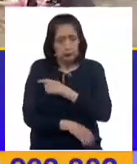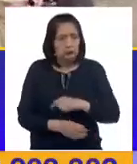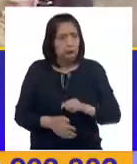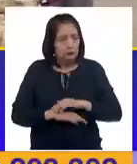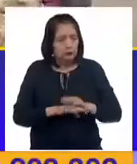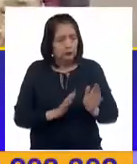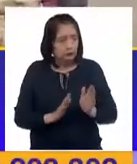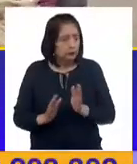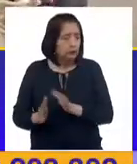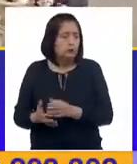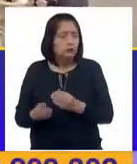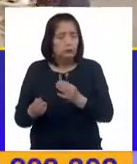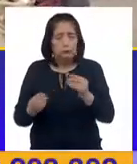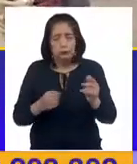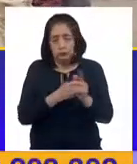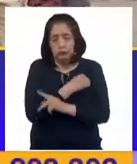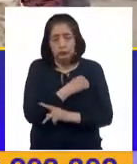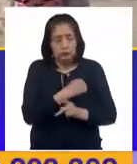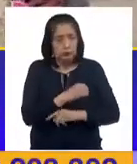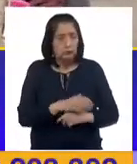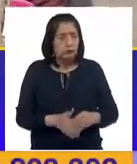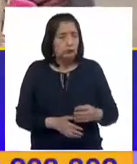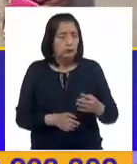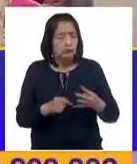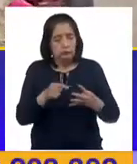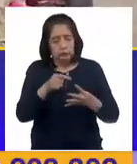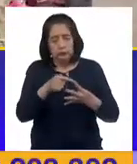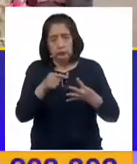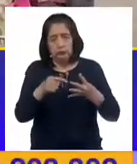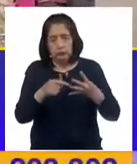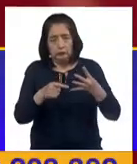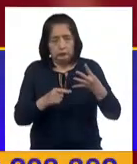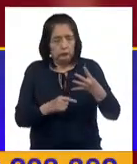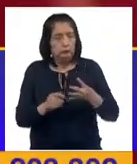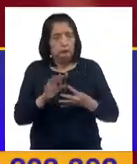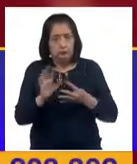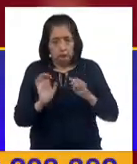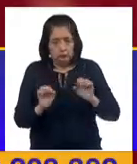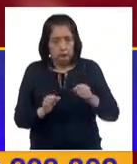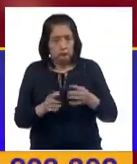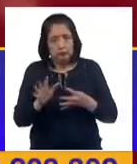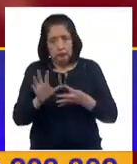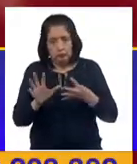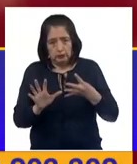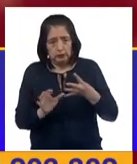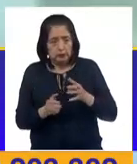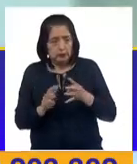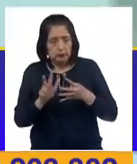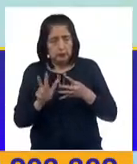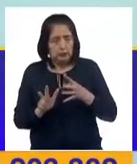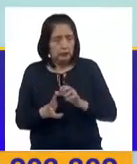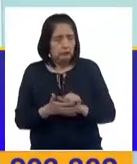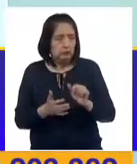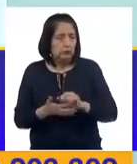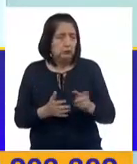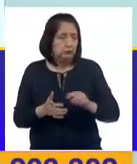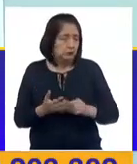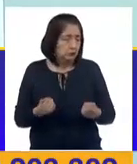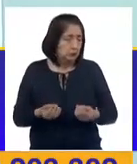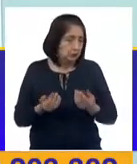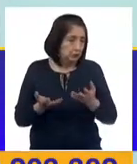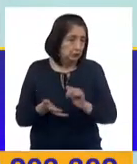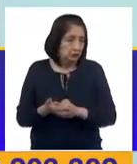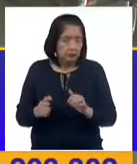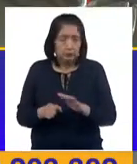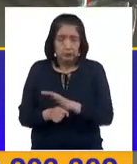están planeando la mayor parte de los países, en los 4 trimestres del próximo año. Sin embargo, precisó que la disponibilidad y capacidad